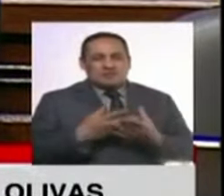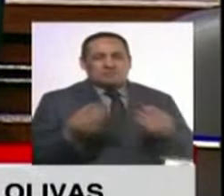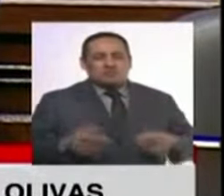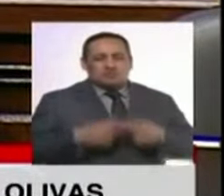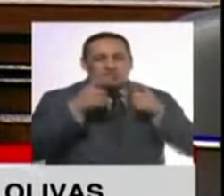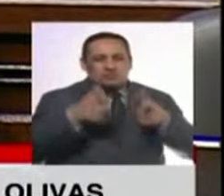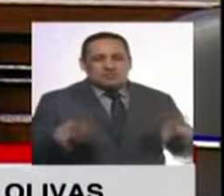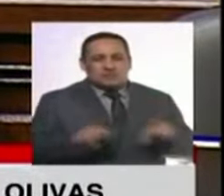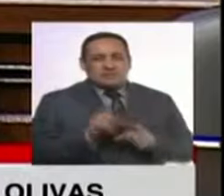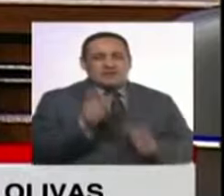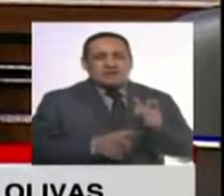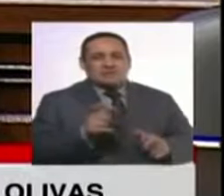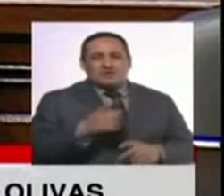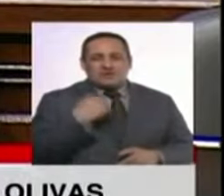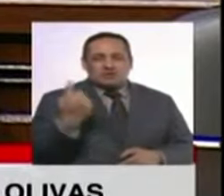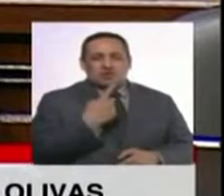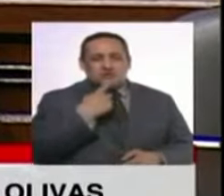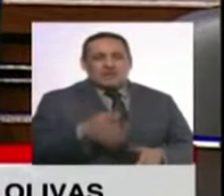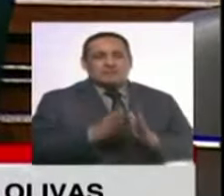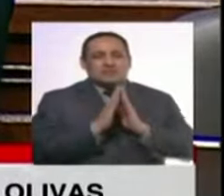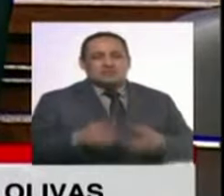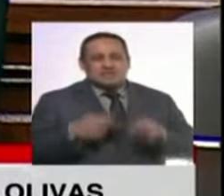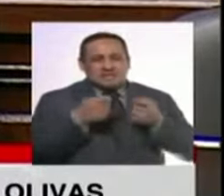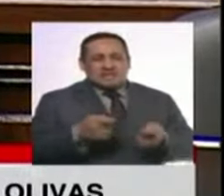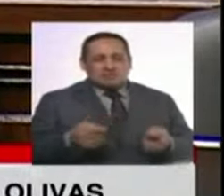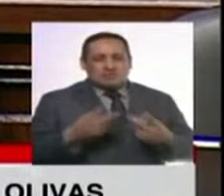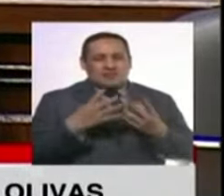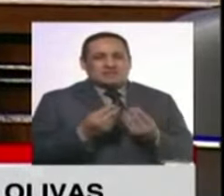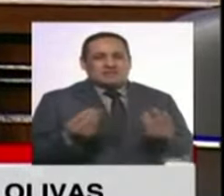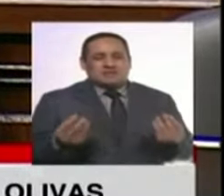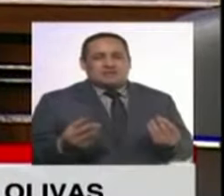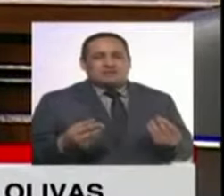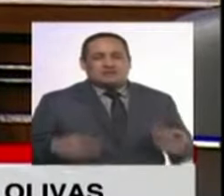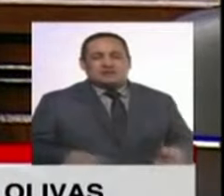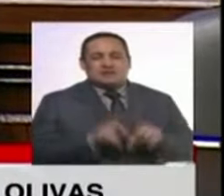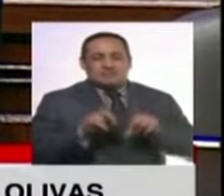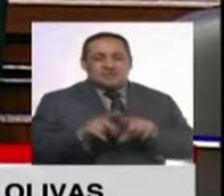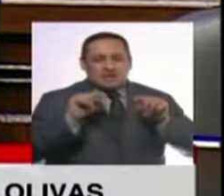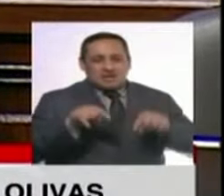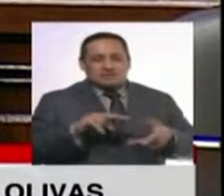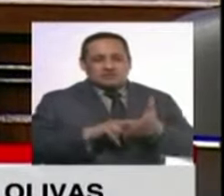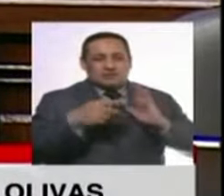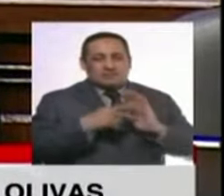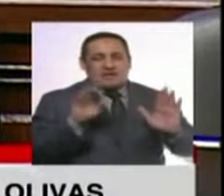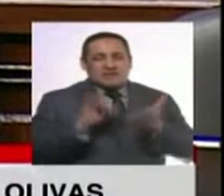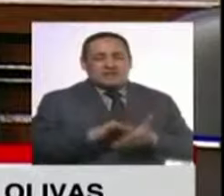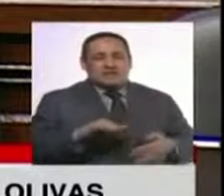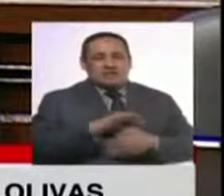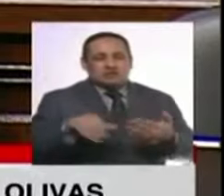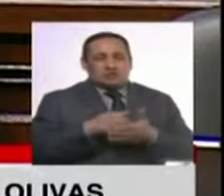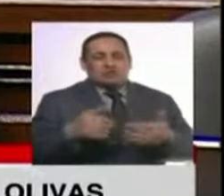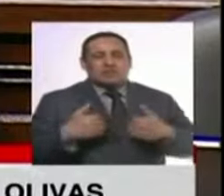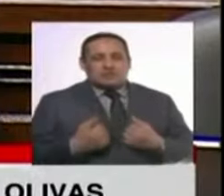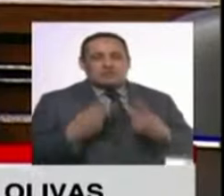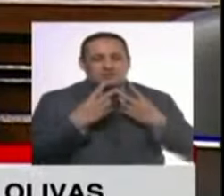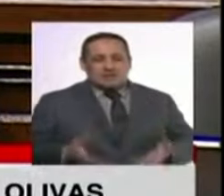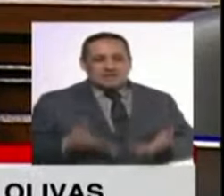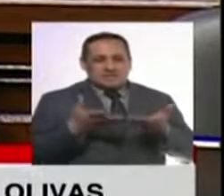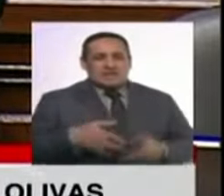seguridad que el pueblo está pidiendo y exigiendo a gritos Y eso implica que todos tenemos que